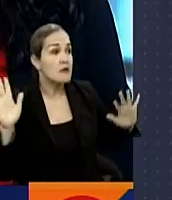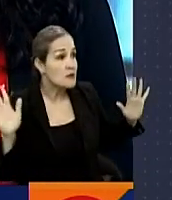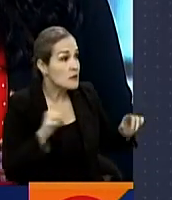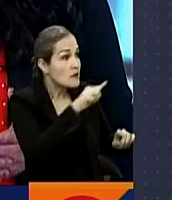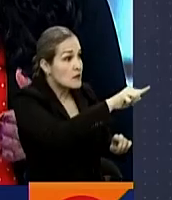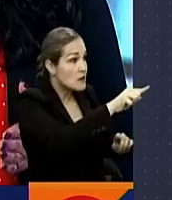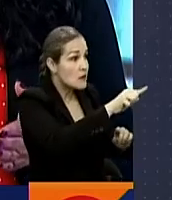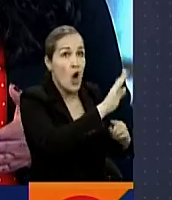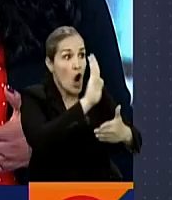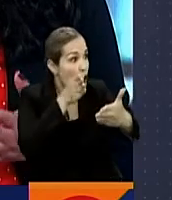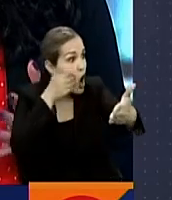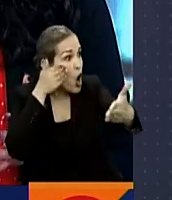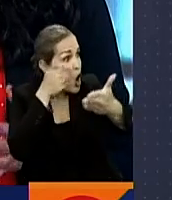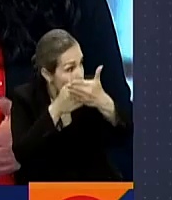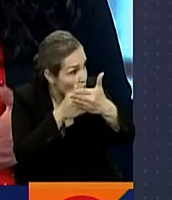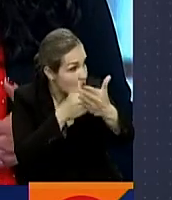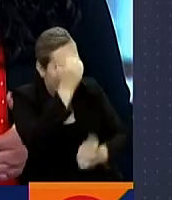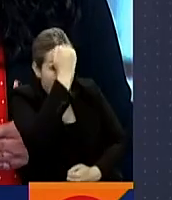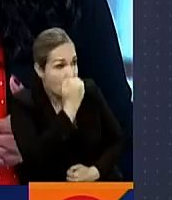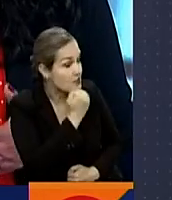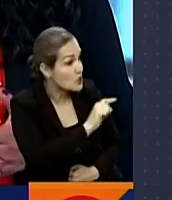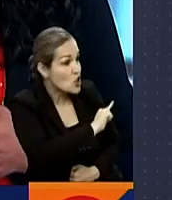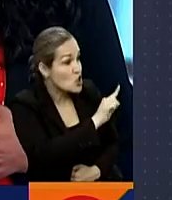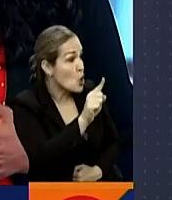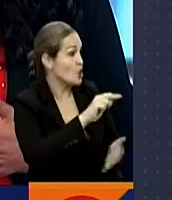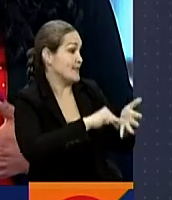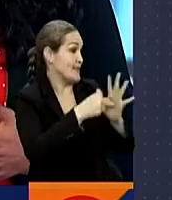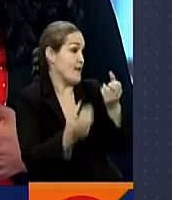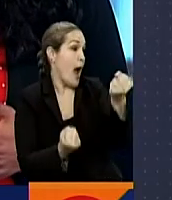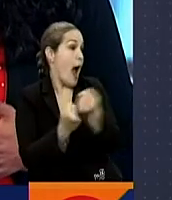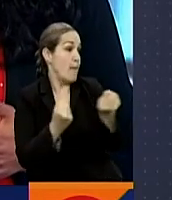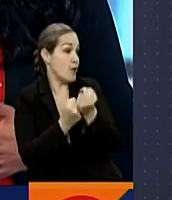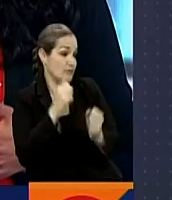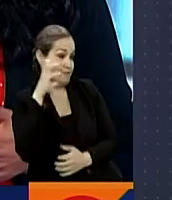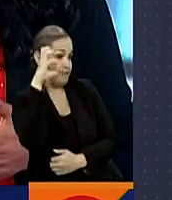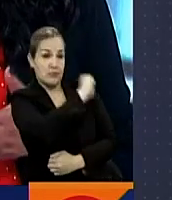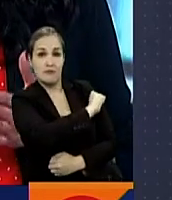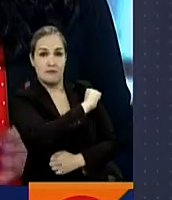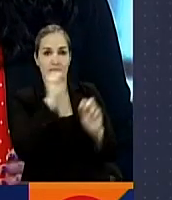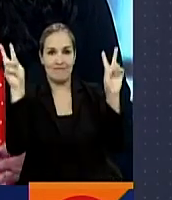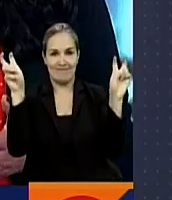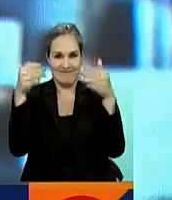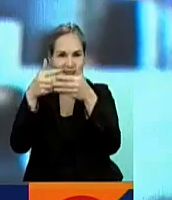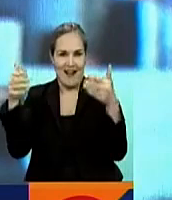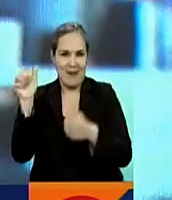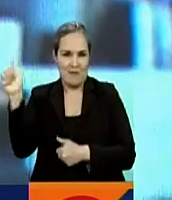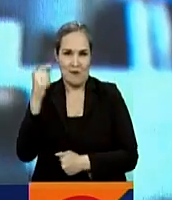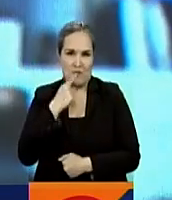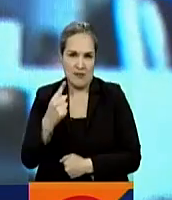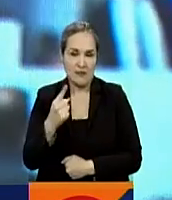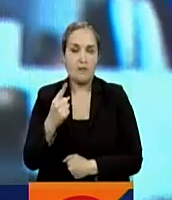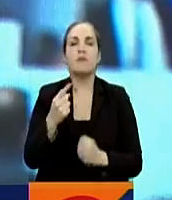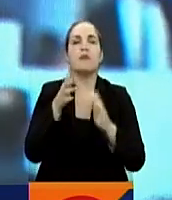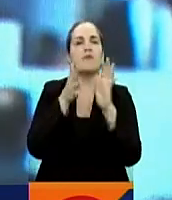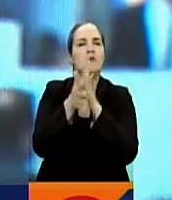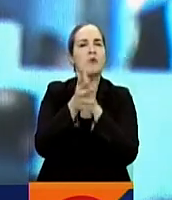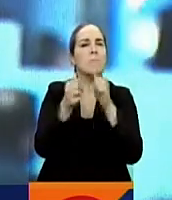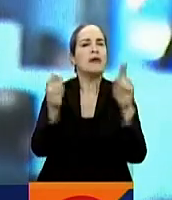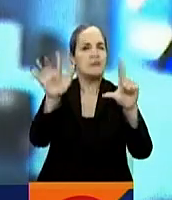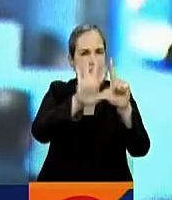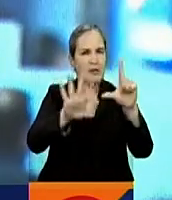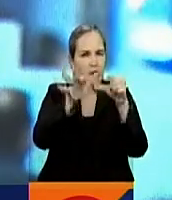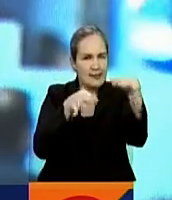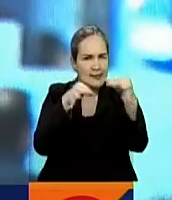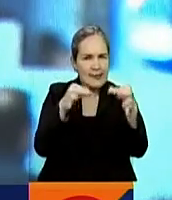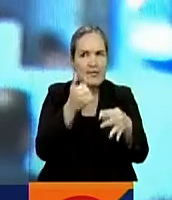el terrorismo de hecho de jamás apoya a este grupo terrorista cierro comillas en la siguiente nota les contamos más sobre cómo